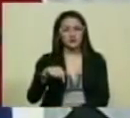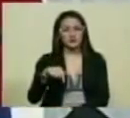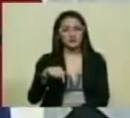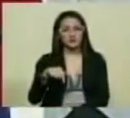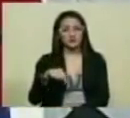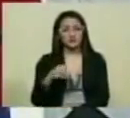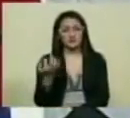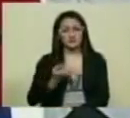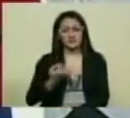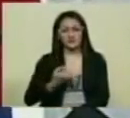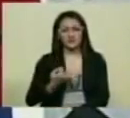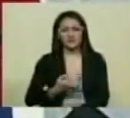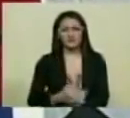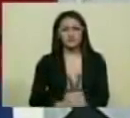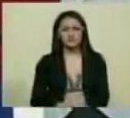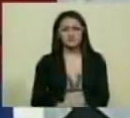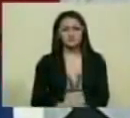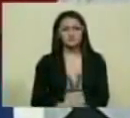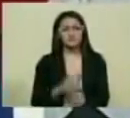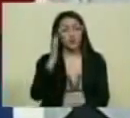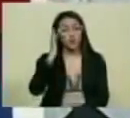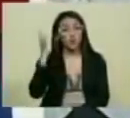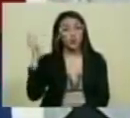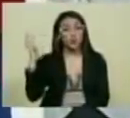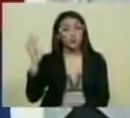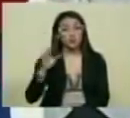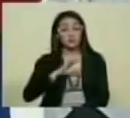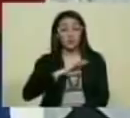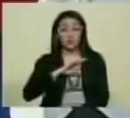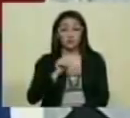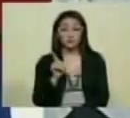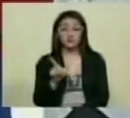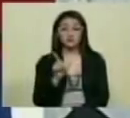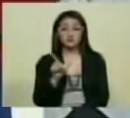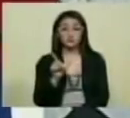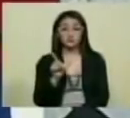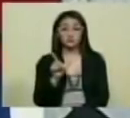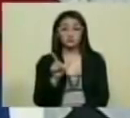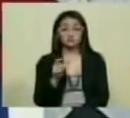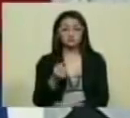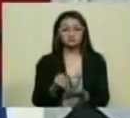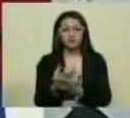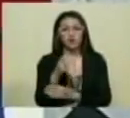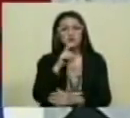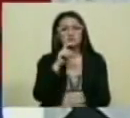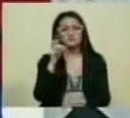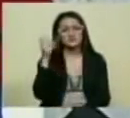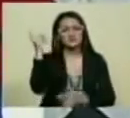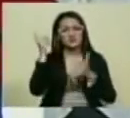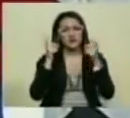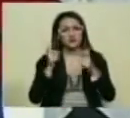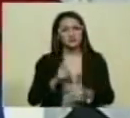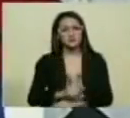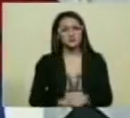locura. Del Partido Socialista Unido de Venezuela, el partido creado por Hugo Chávez.